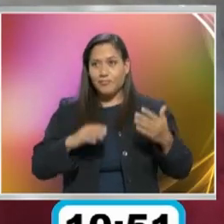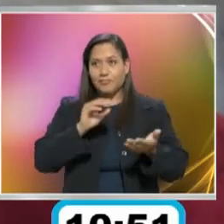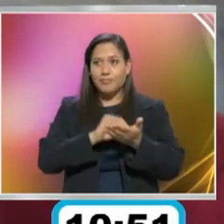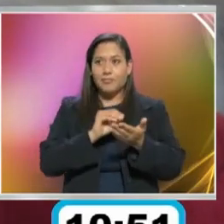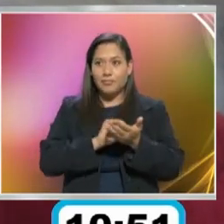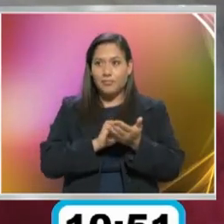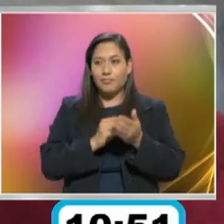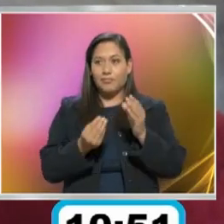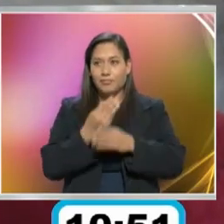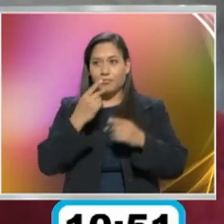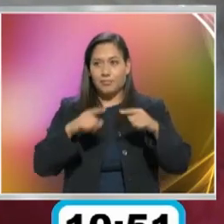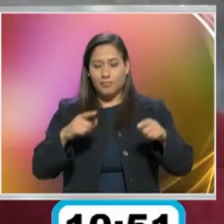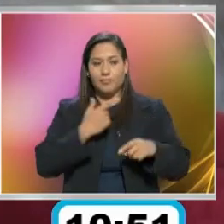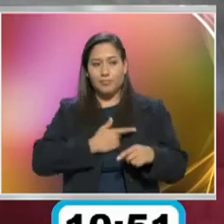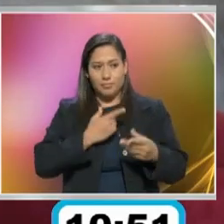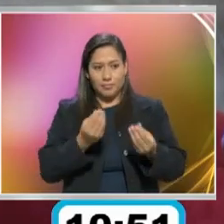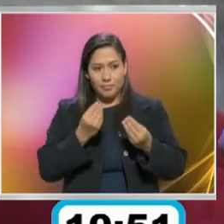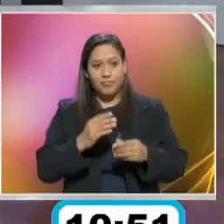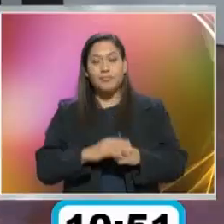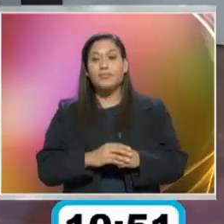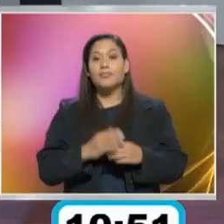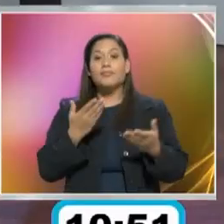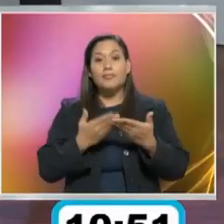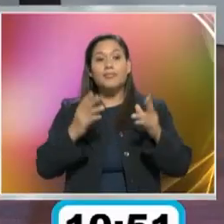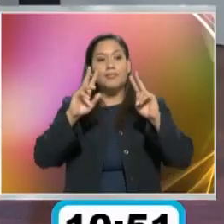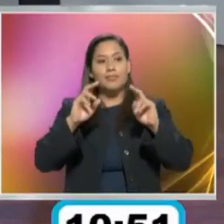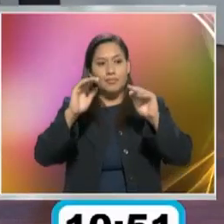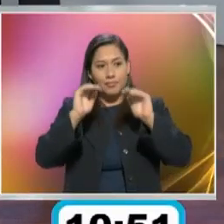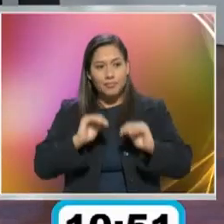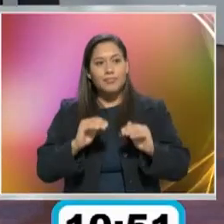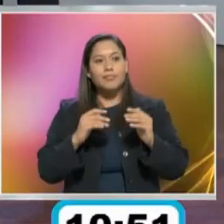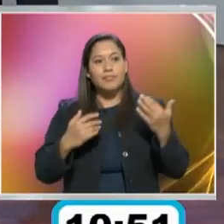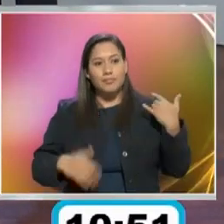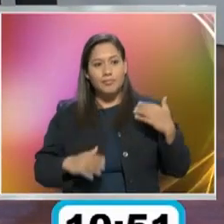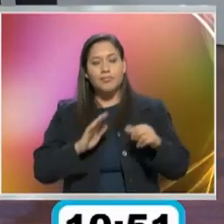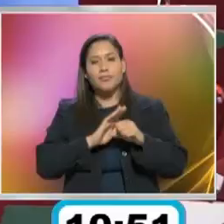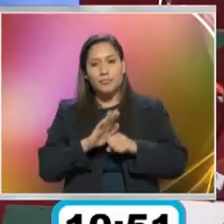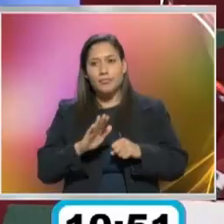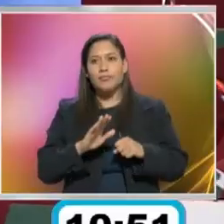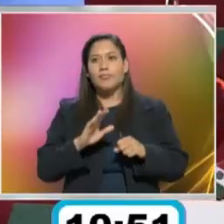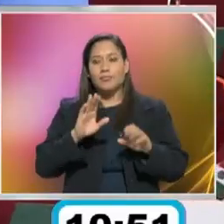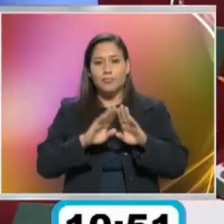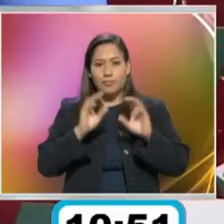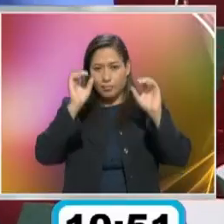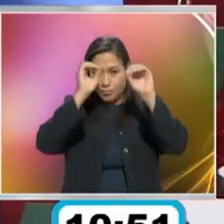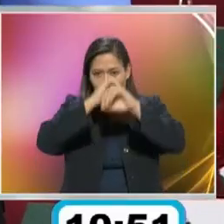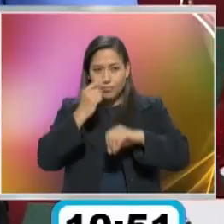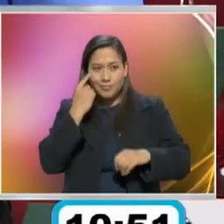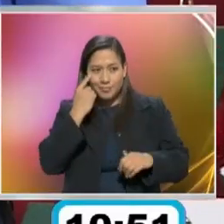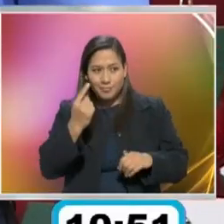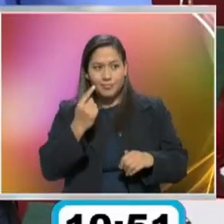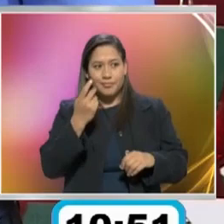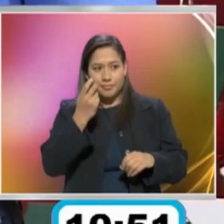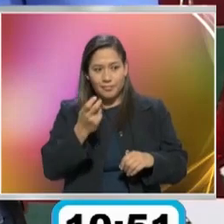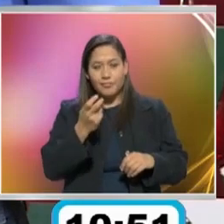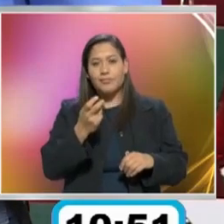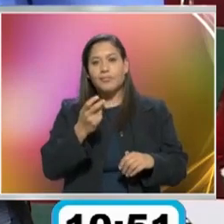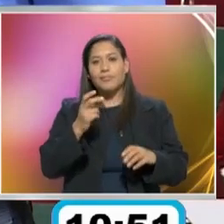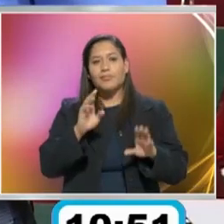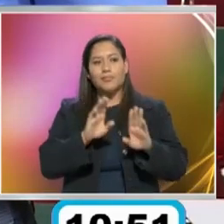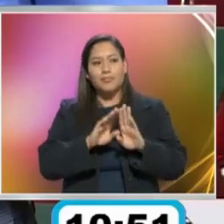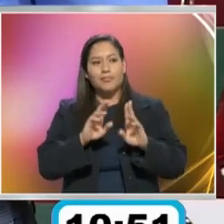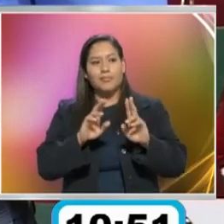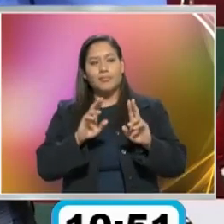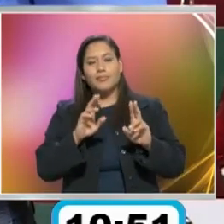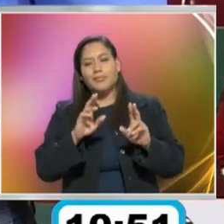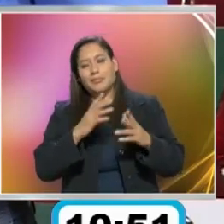encuentran como nueva música y les gusta bastante. Oye, ahora, ¿cuál es el tema que nos van a tocar? Vámonos con Oscura Mirada. Este es un Oscura tema Mirada. de aquellos de amores